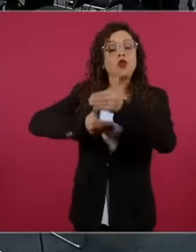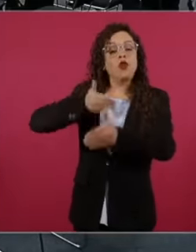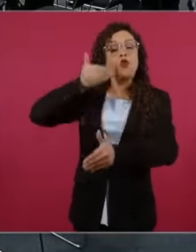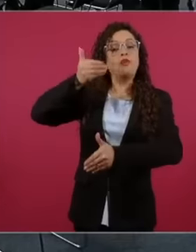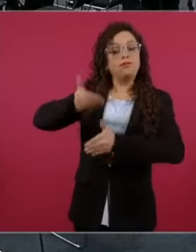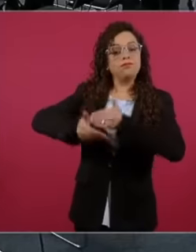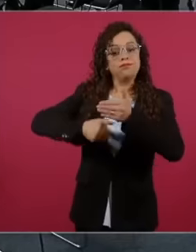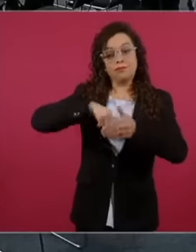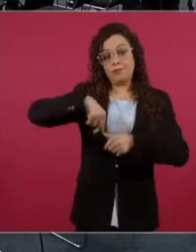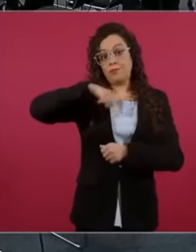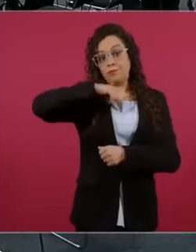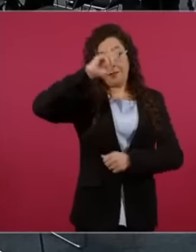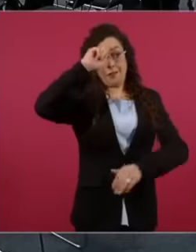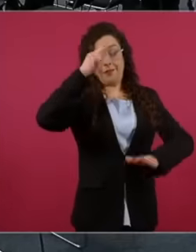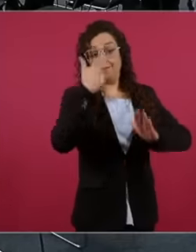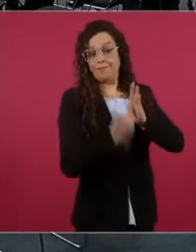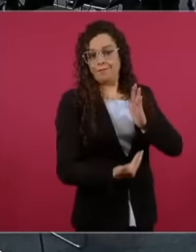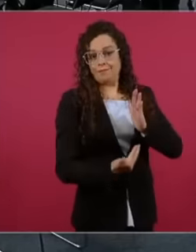Entonces, así,